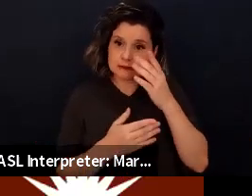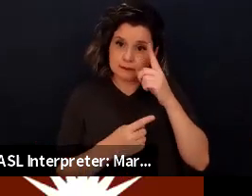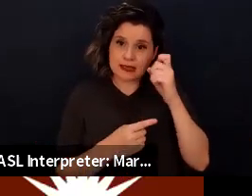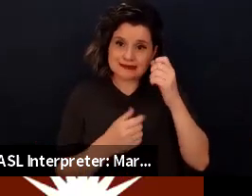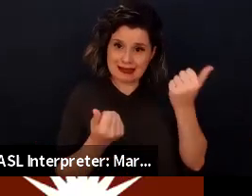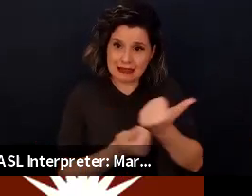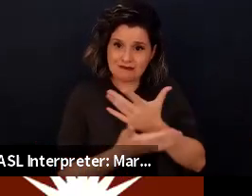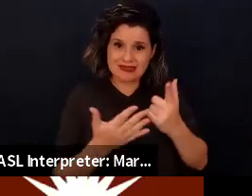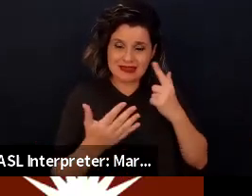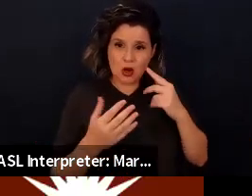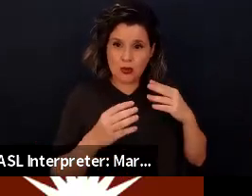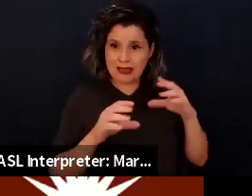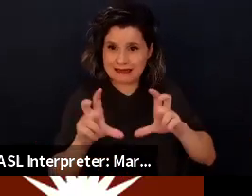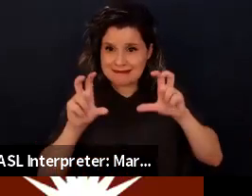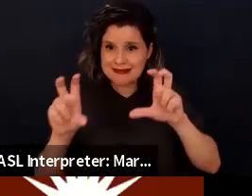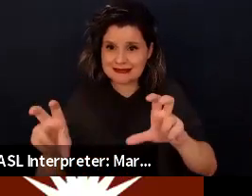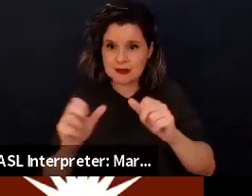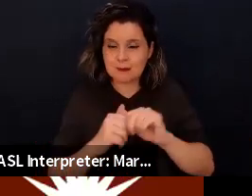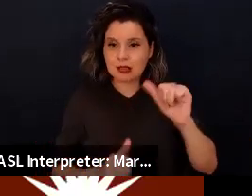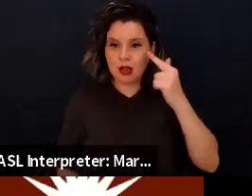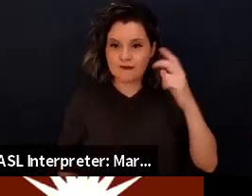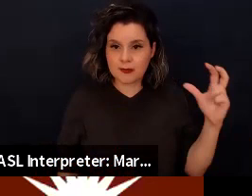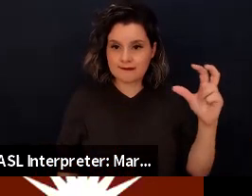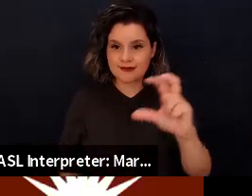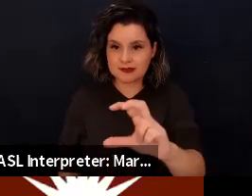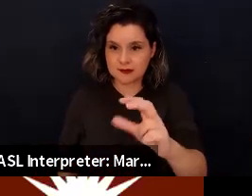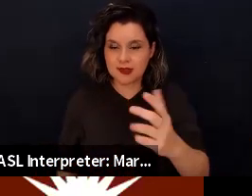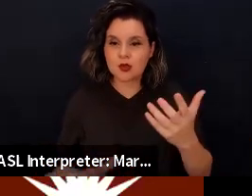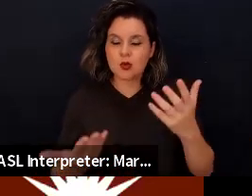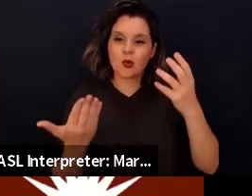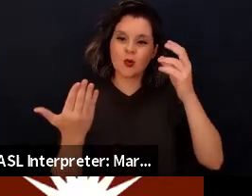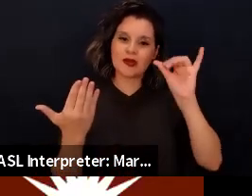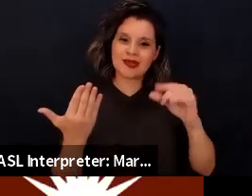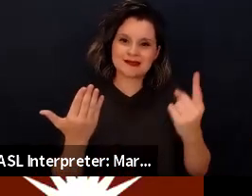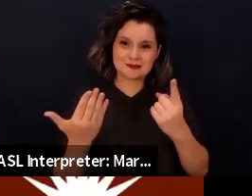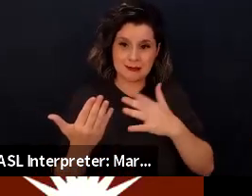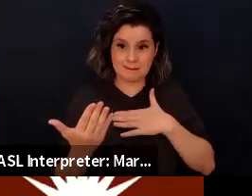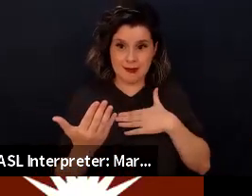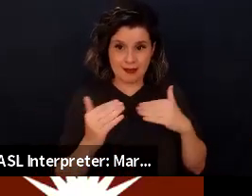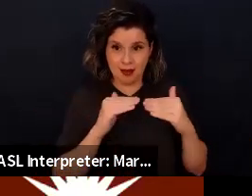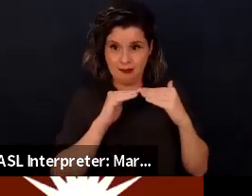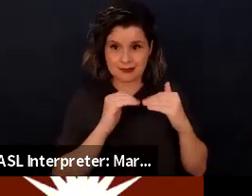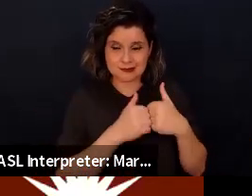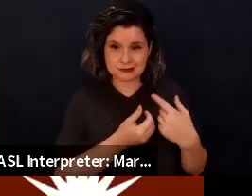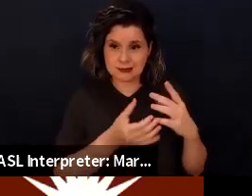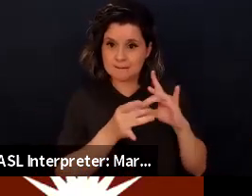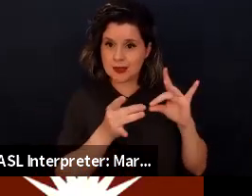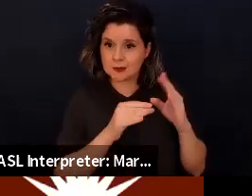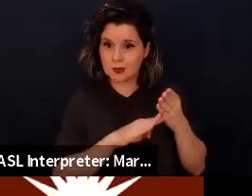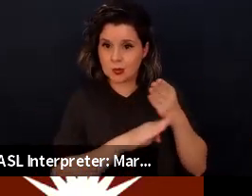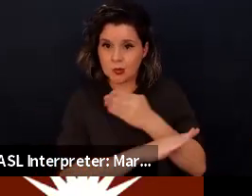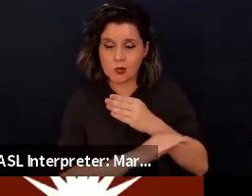esta inversión es por el gobierno. Y eso es algo que mis compañeros ya mencionaban en cuanto